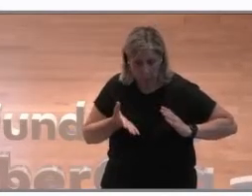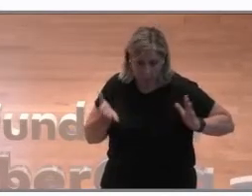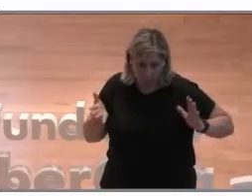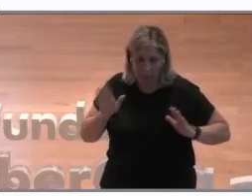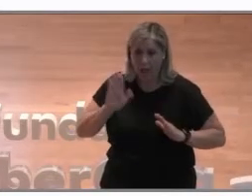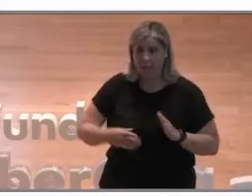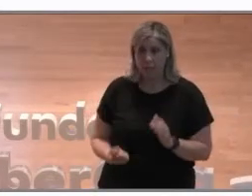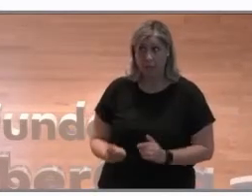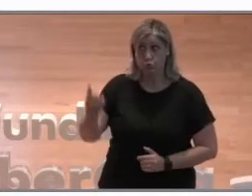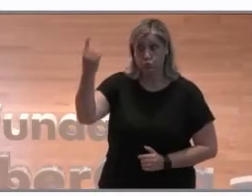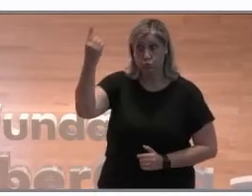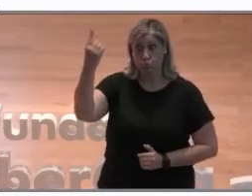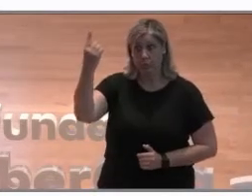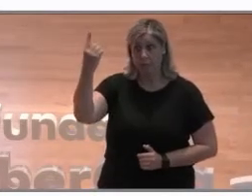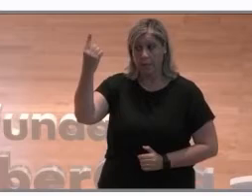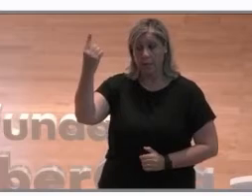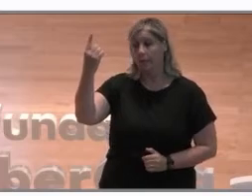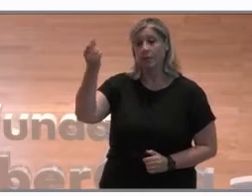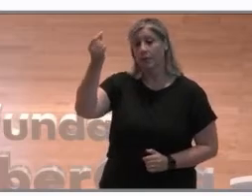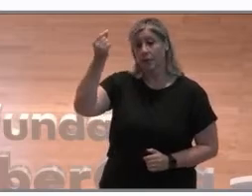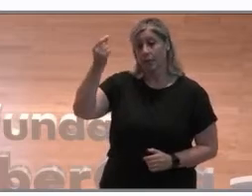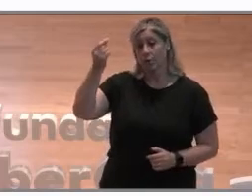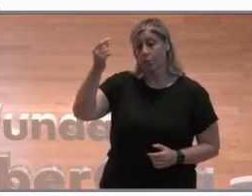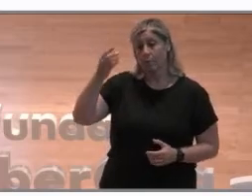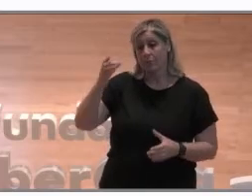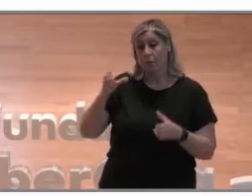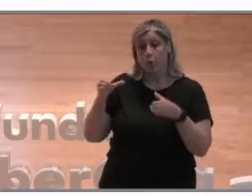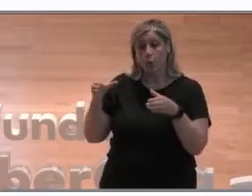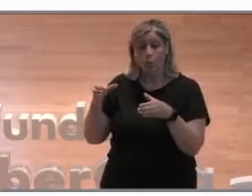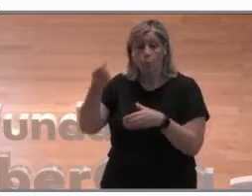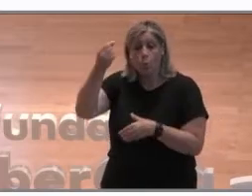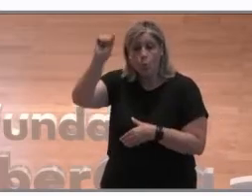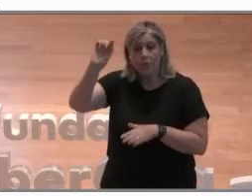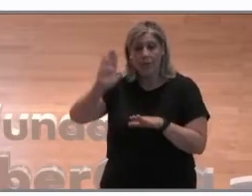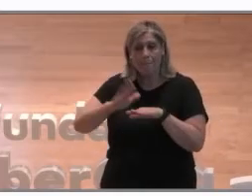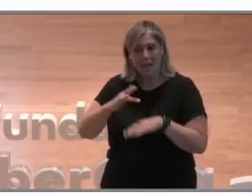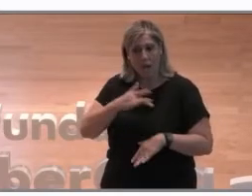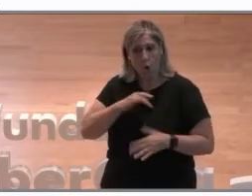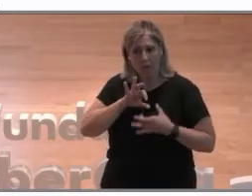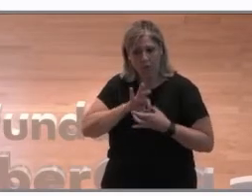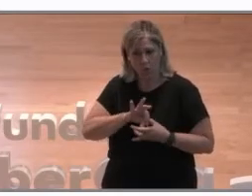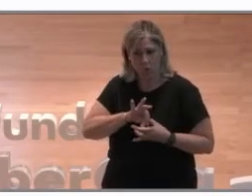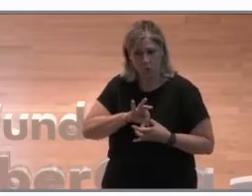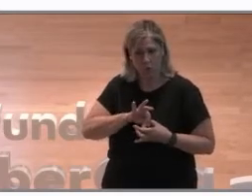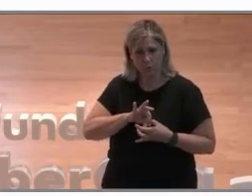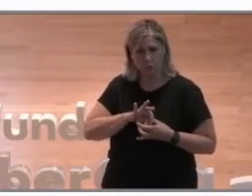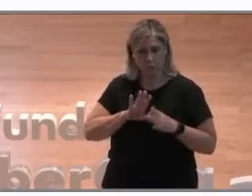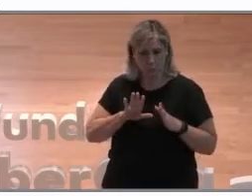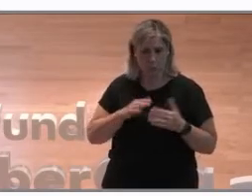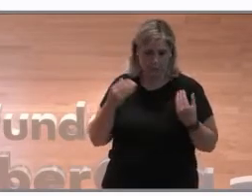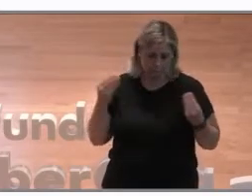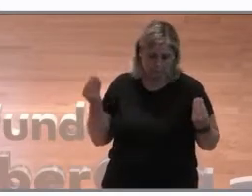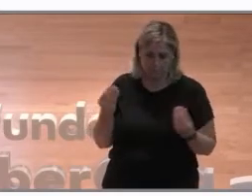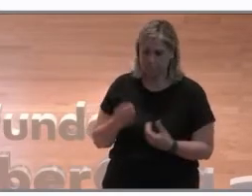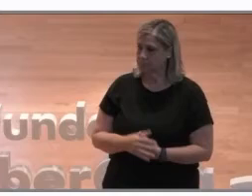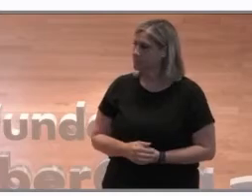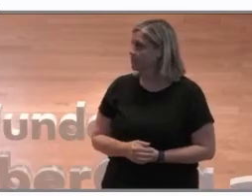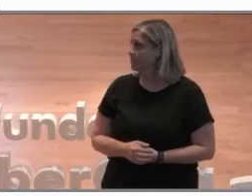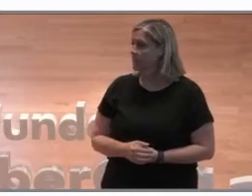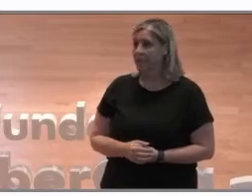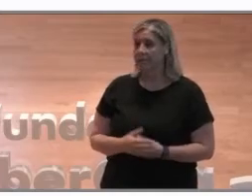a la unidad de cuidados cardíacos críticos, ¿eh? Ya sin fiebre y mejor hidratado, todo hay que decirlo,